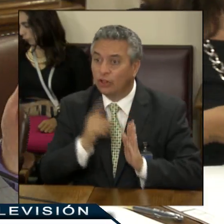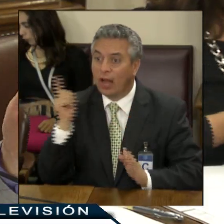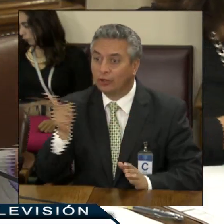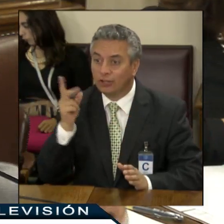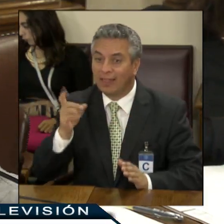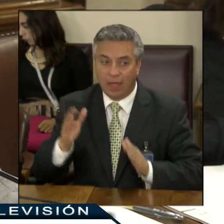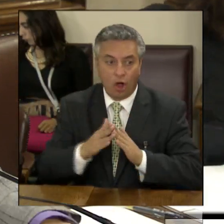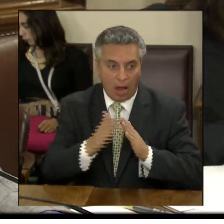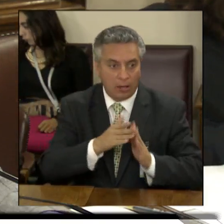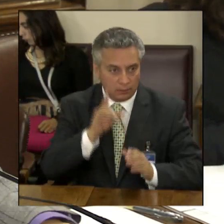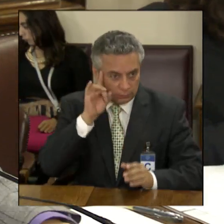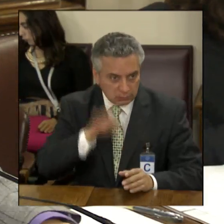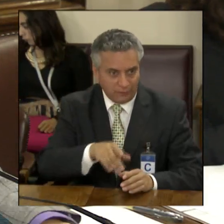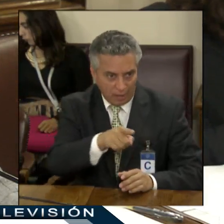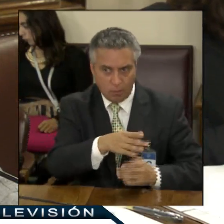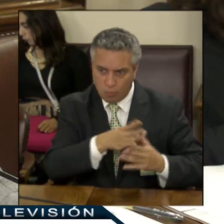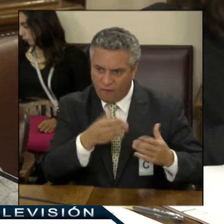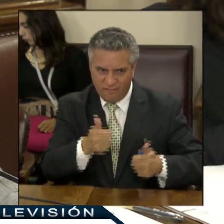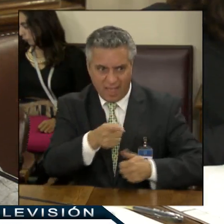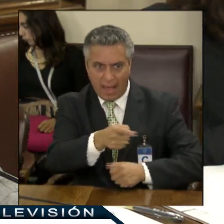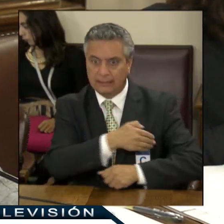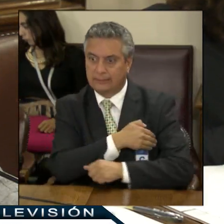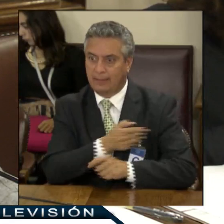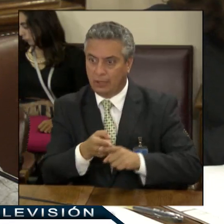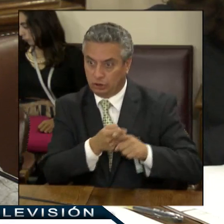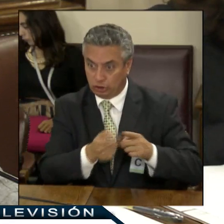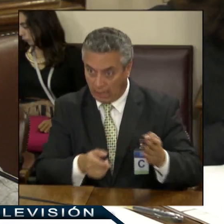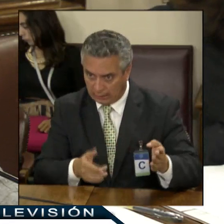Y aquí lo sabrá muy bien la asistente social